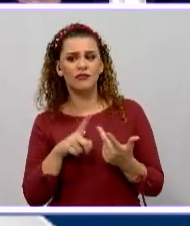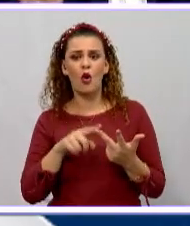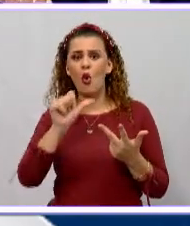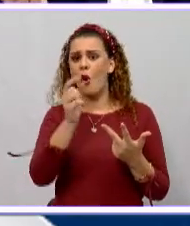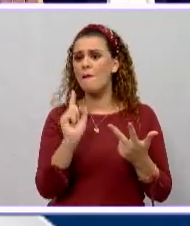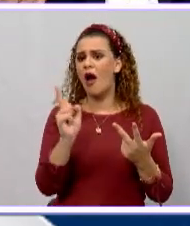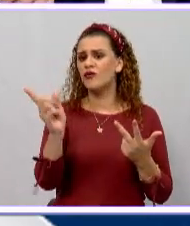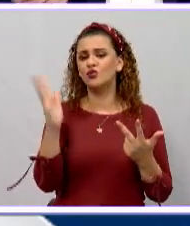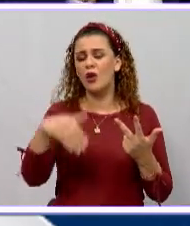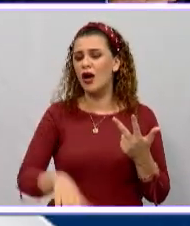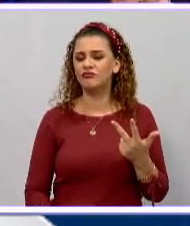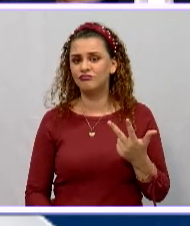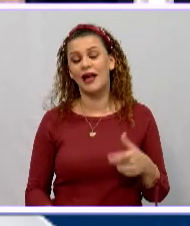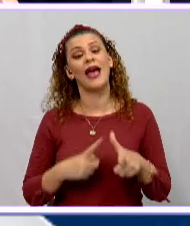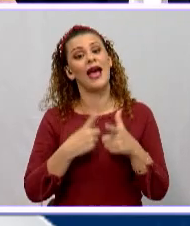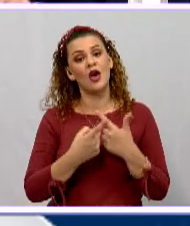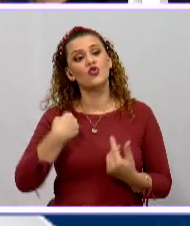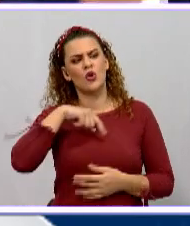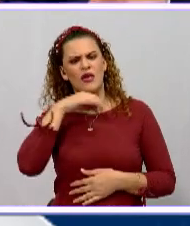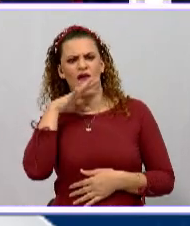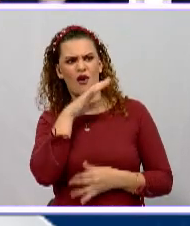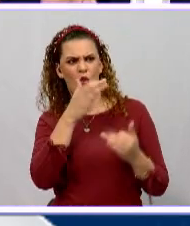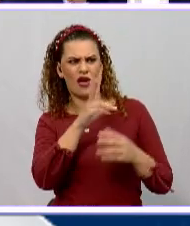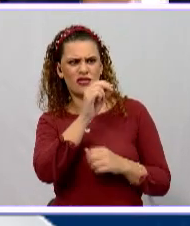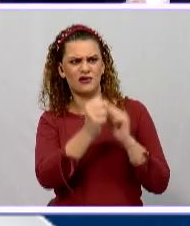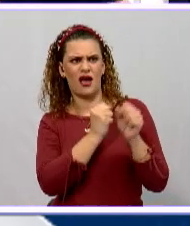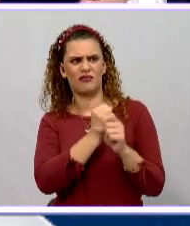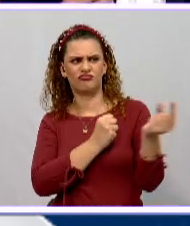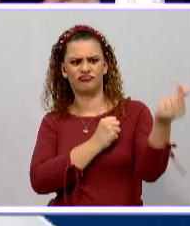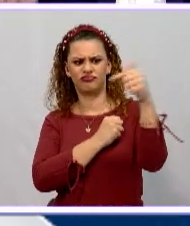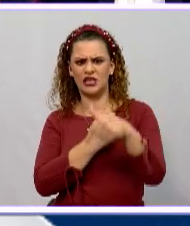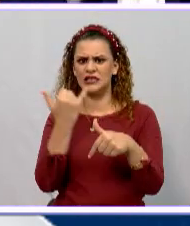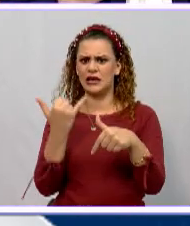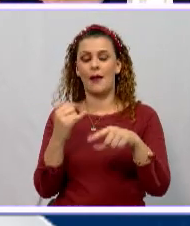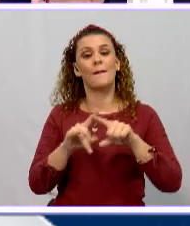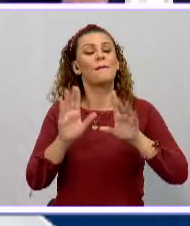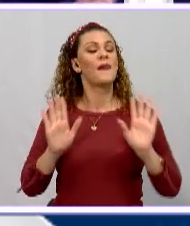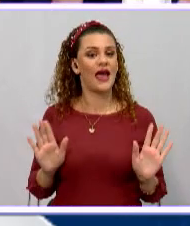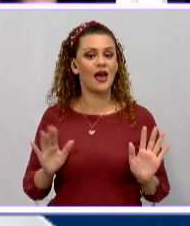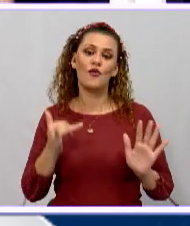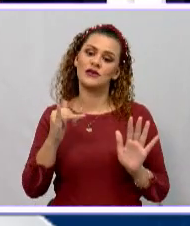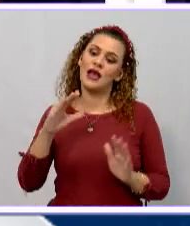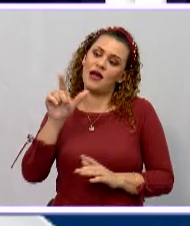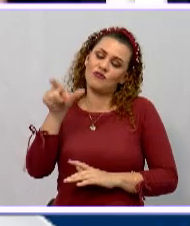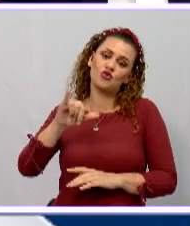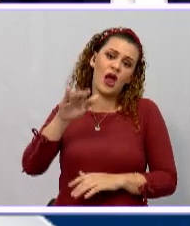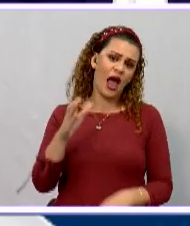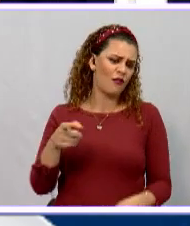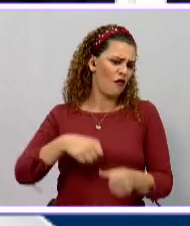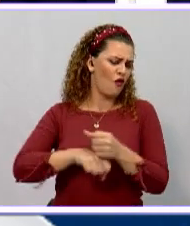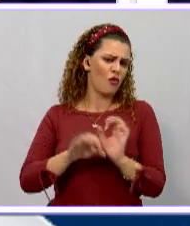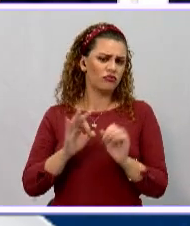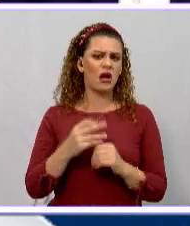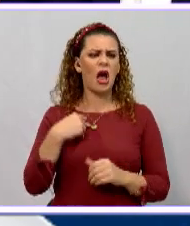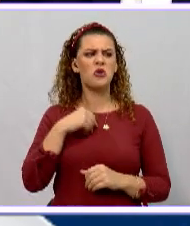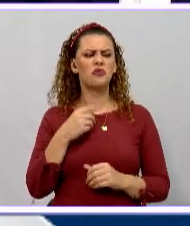otro Brian Ruiz entonces claro nos extraña mucho que un jugador de 30 años regrese ya pero ya cambió a